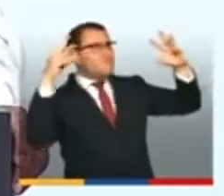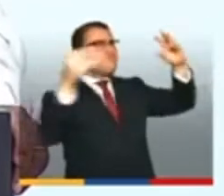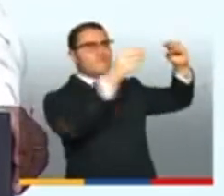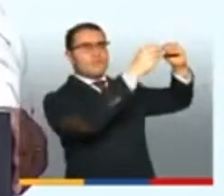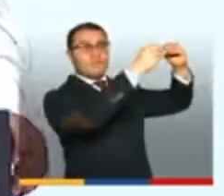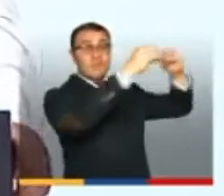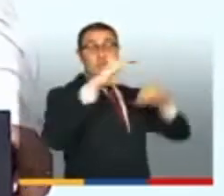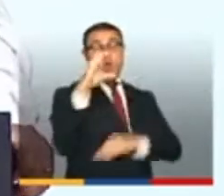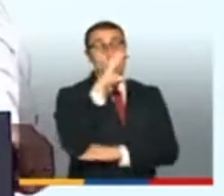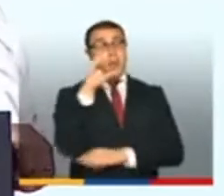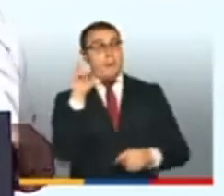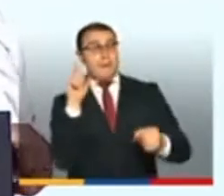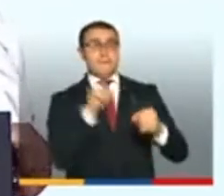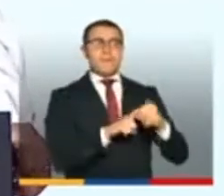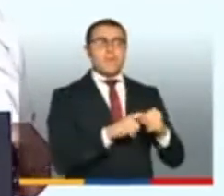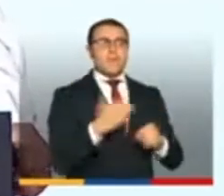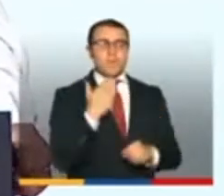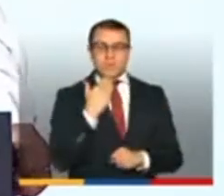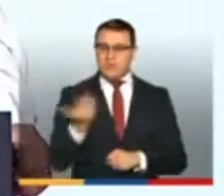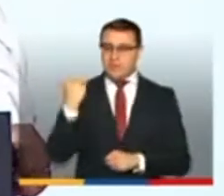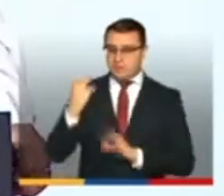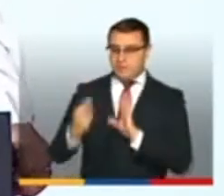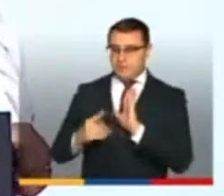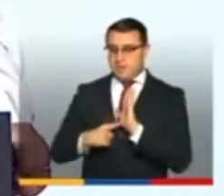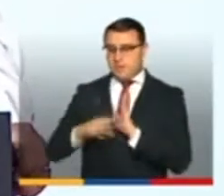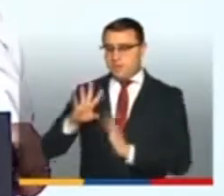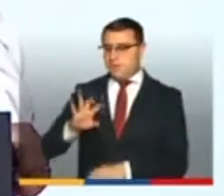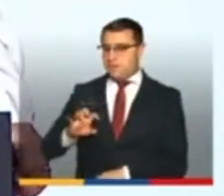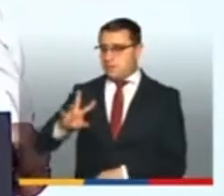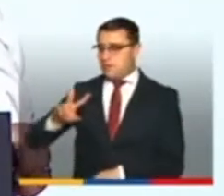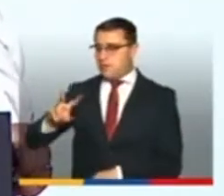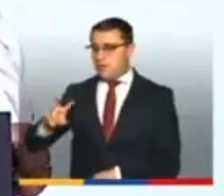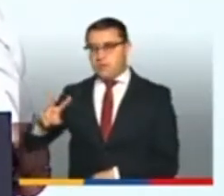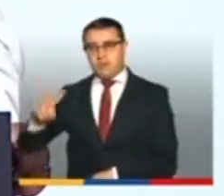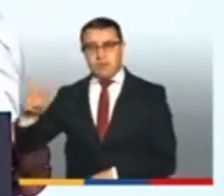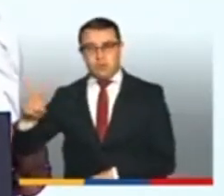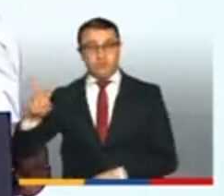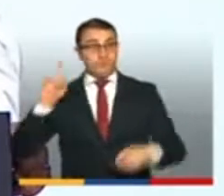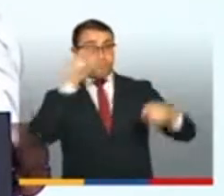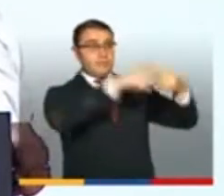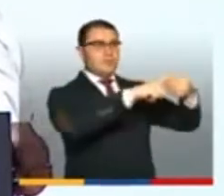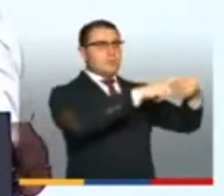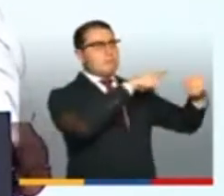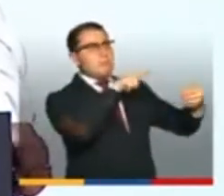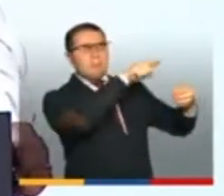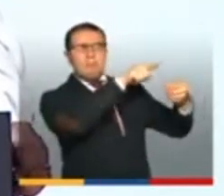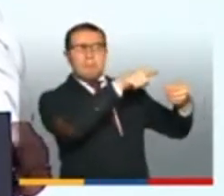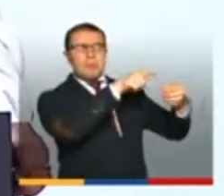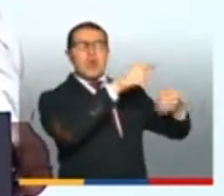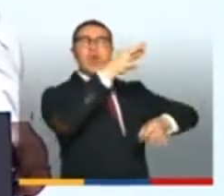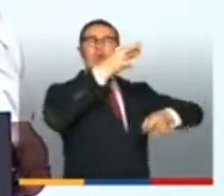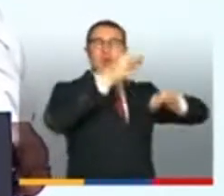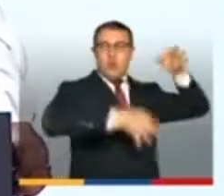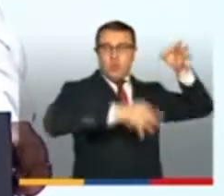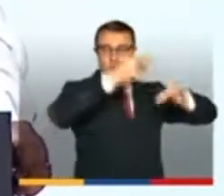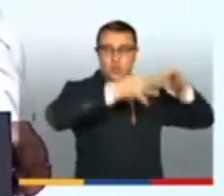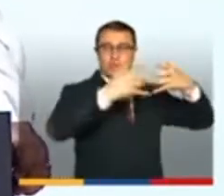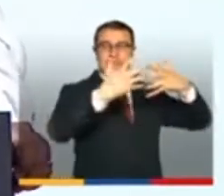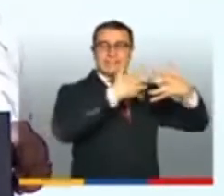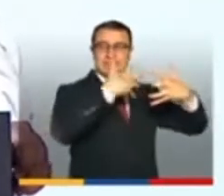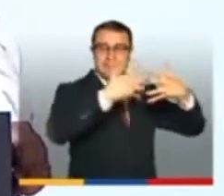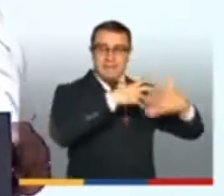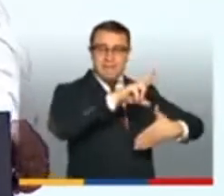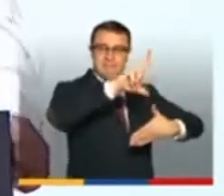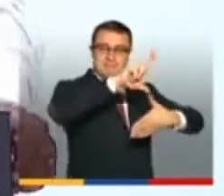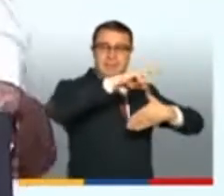firmó en 1972 el sistema interamericano de Derechos Humanos la comisión y la